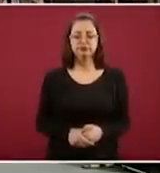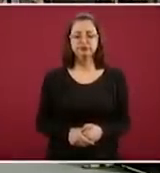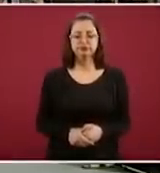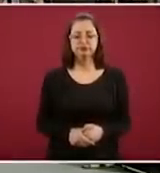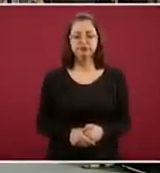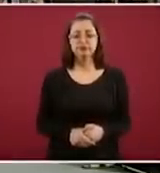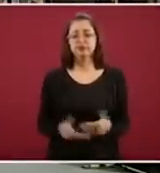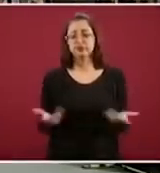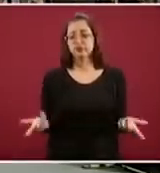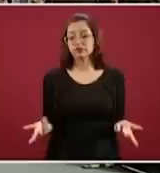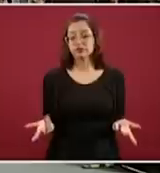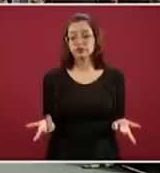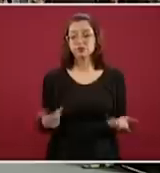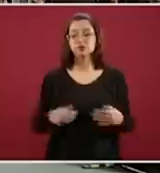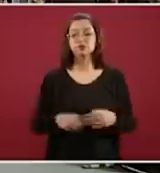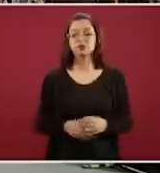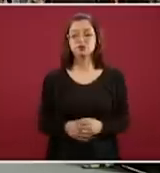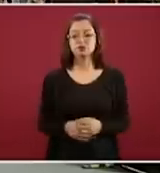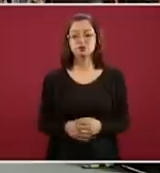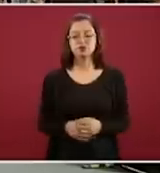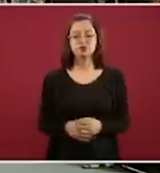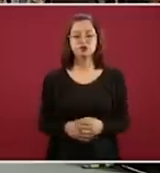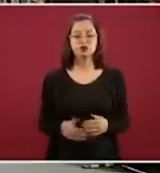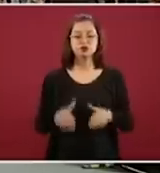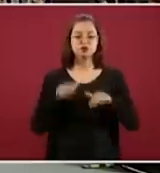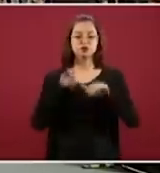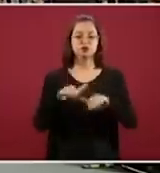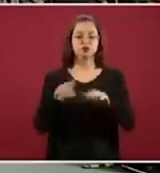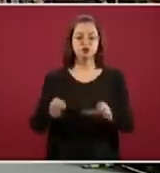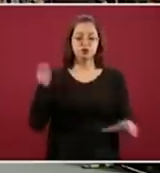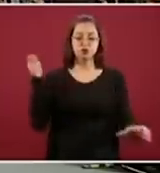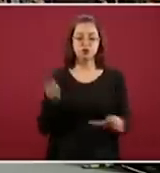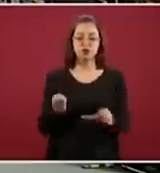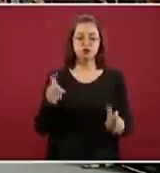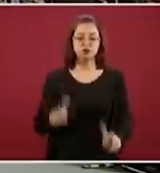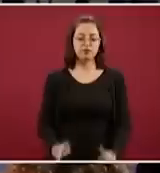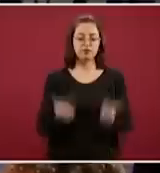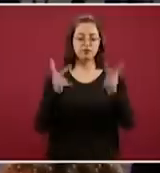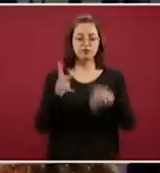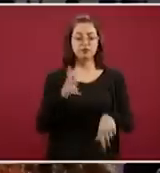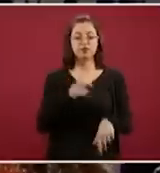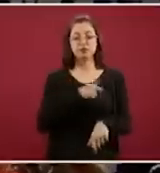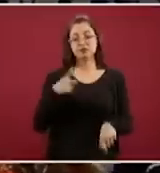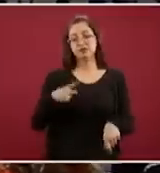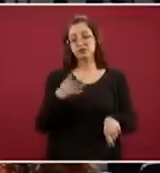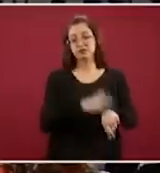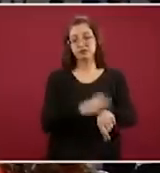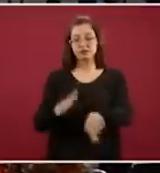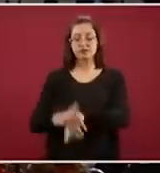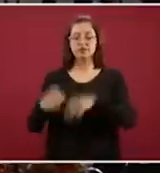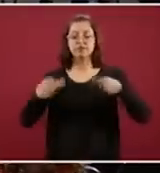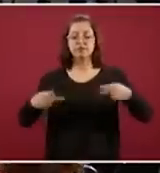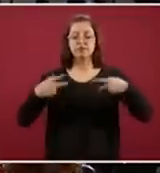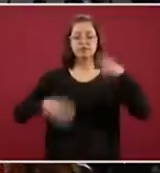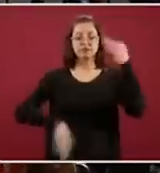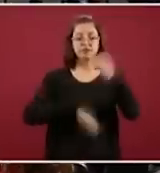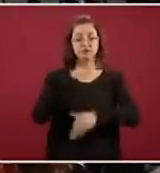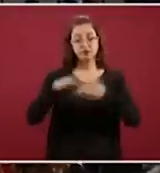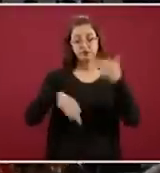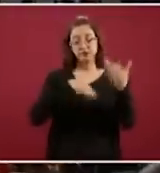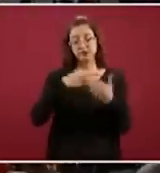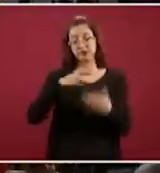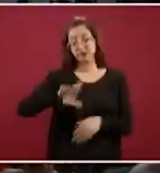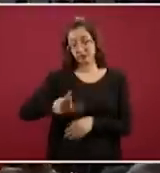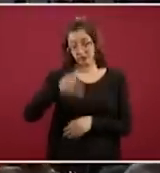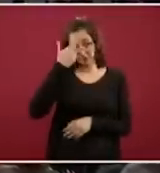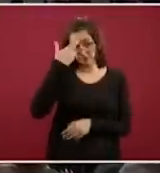Bueno, esto es lo de la subasta. Recordar a todos los participantes que